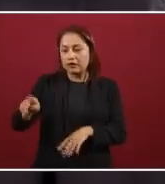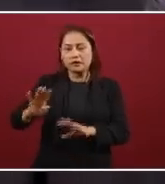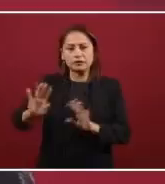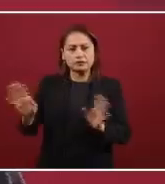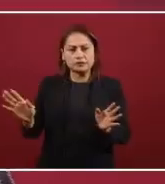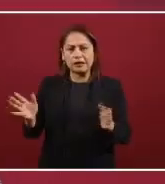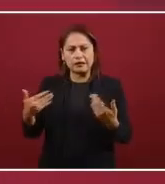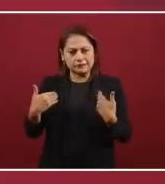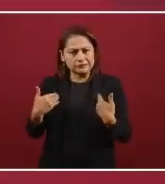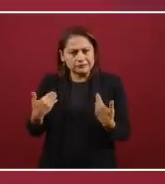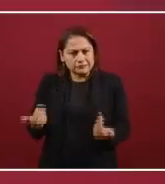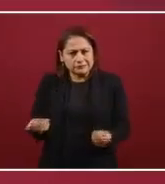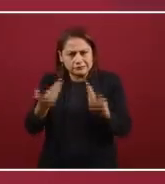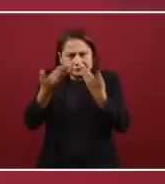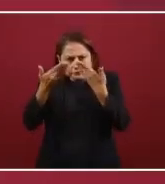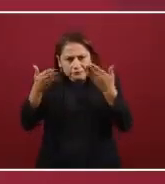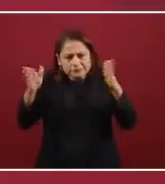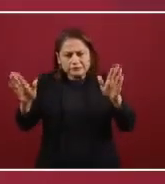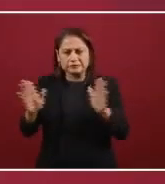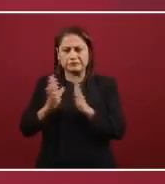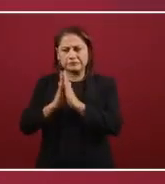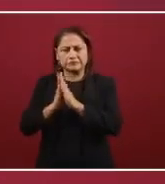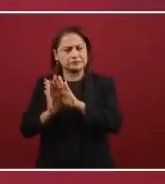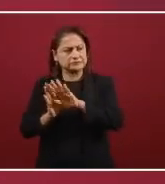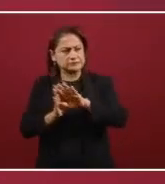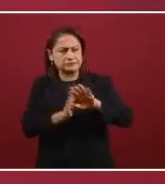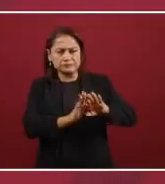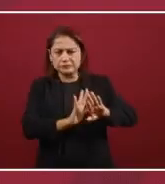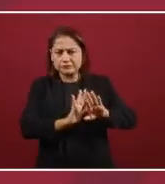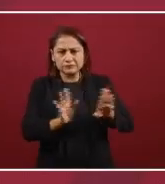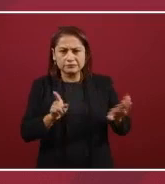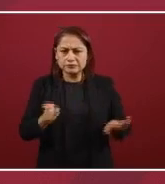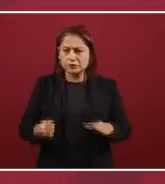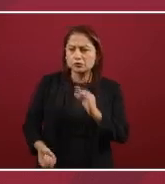construir el nuevo aeropuerto en Santa Lucía,